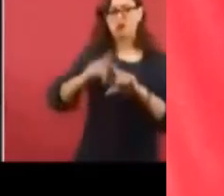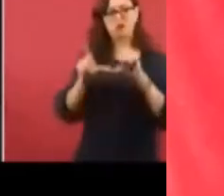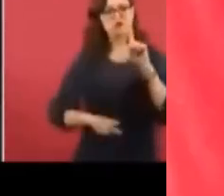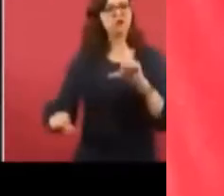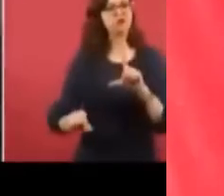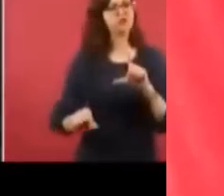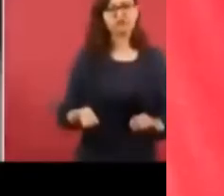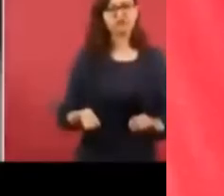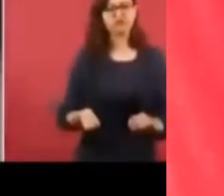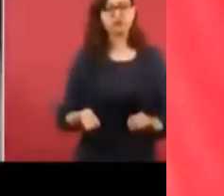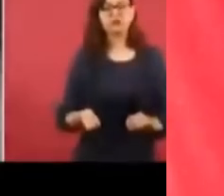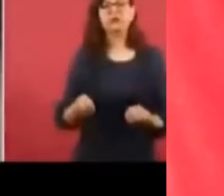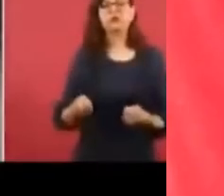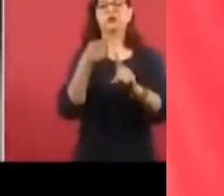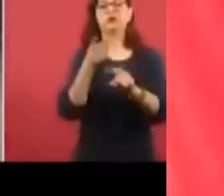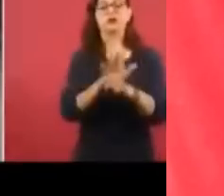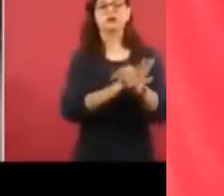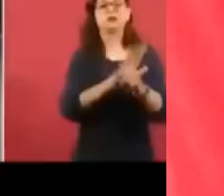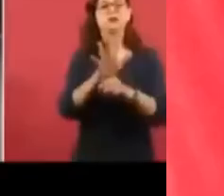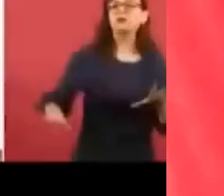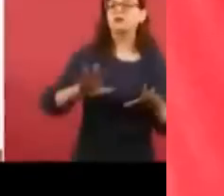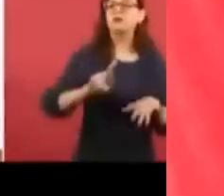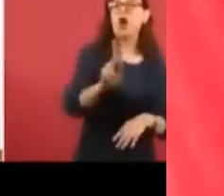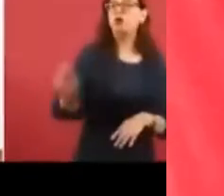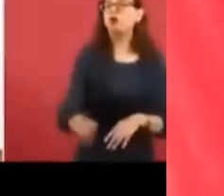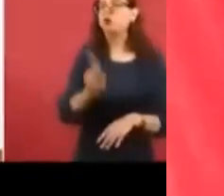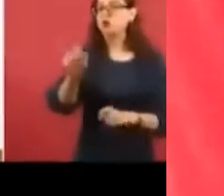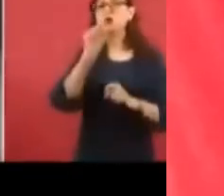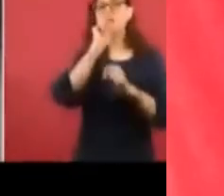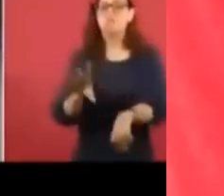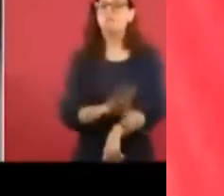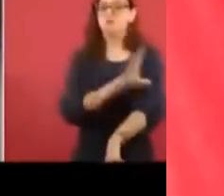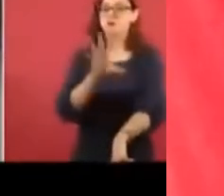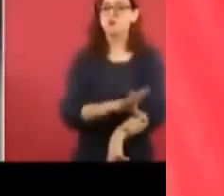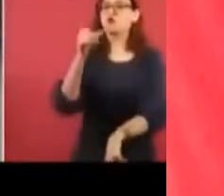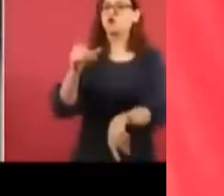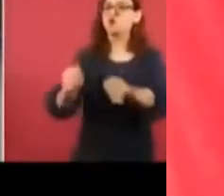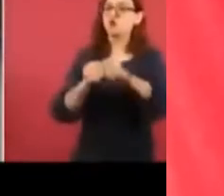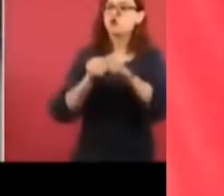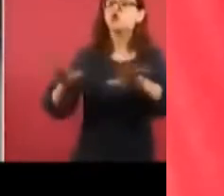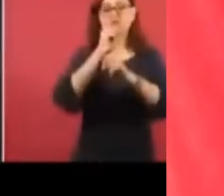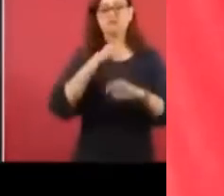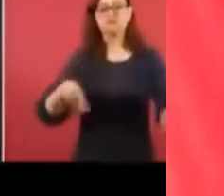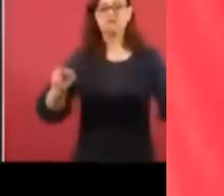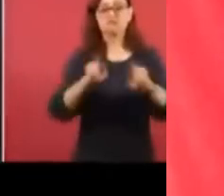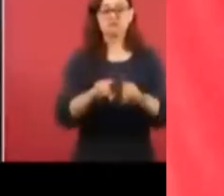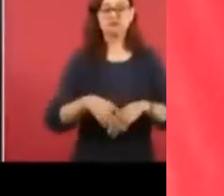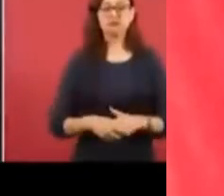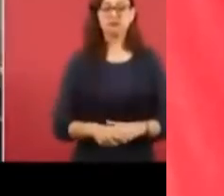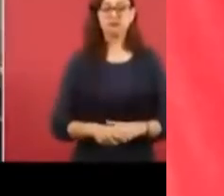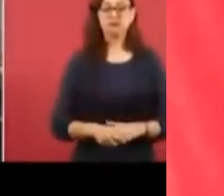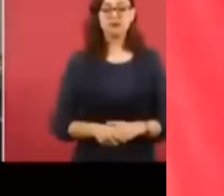puso como objetivo que no se quedaran los pueblos sin energía eléctrica bueno algo parecido vamos a hacer ahora por los trabajadores vamos a